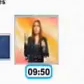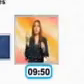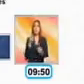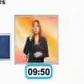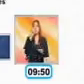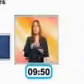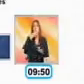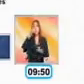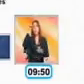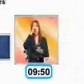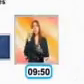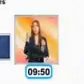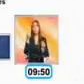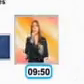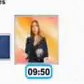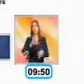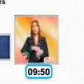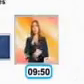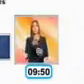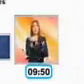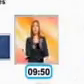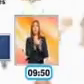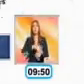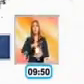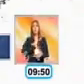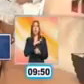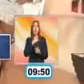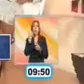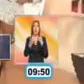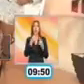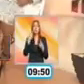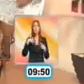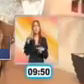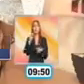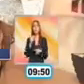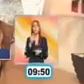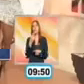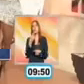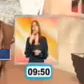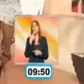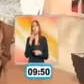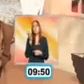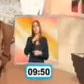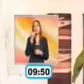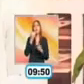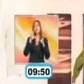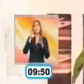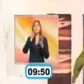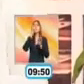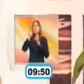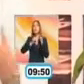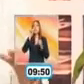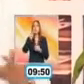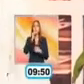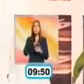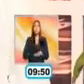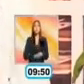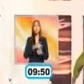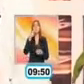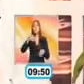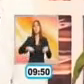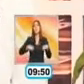todo para muchos que yo me incluyo, dentro de los que no los aplicamos malamente. Y cuidar mucho lo que publicamos, ¿no? Exacto. Y no expongamos